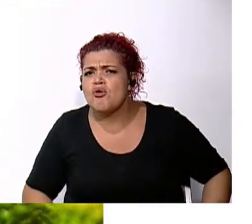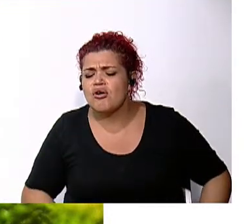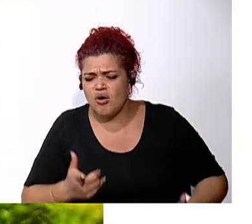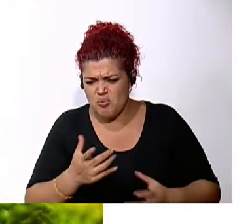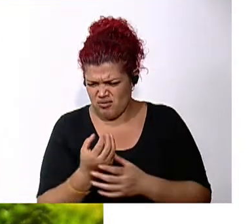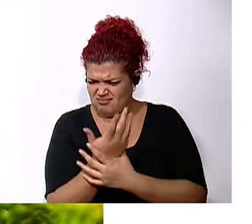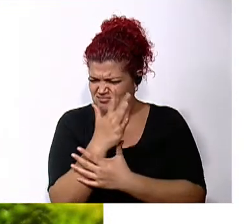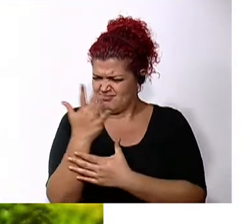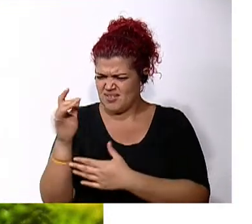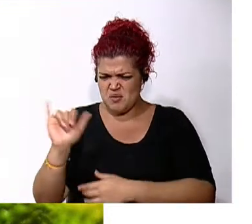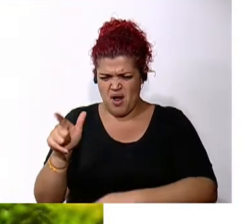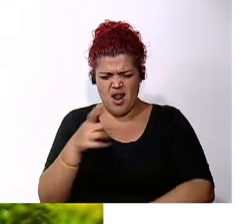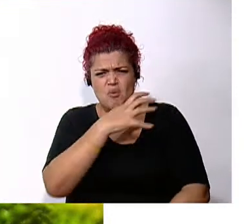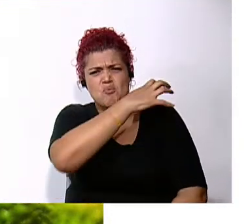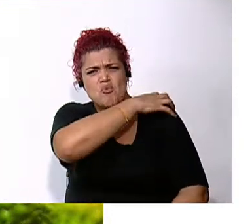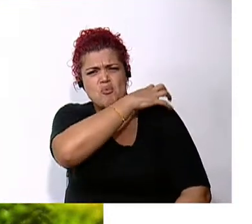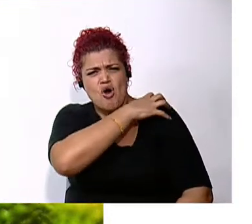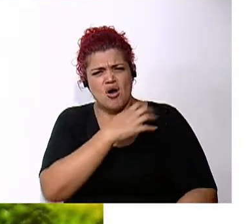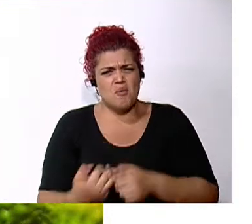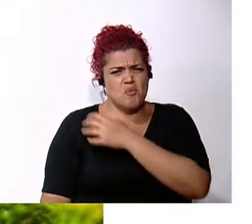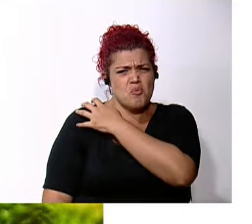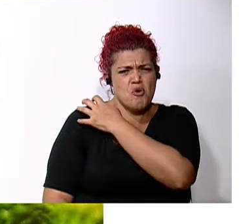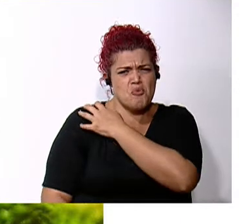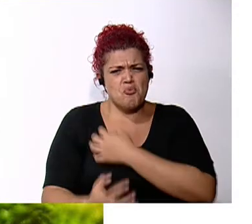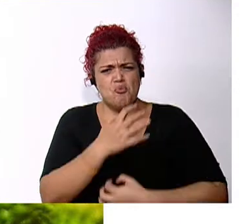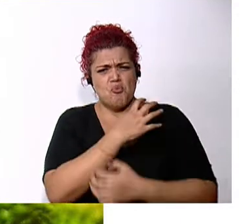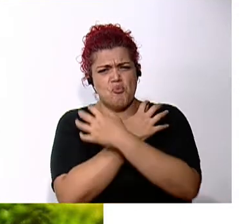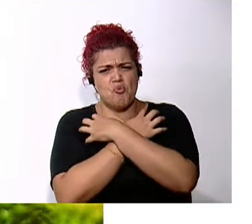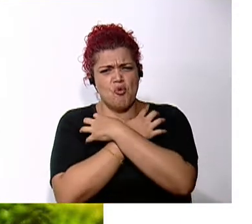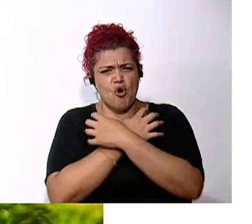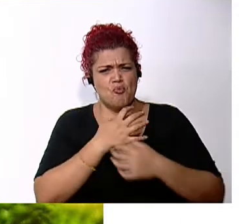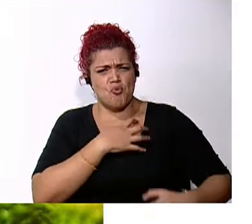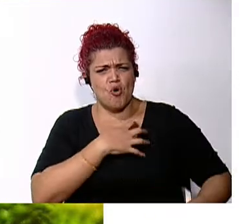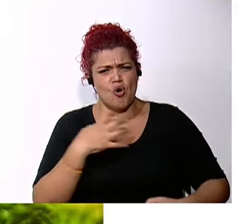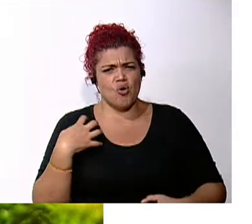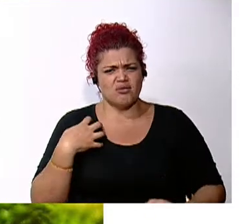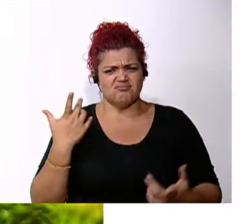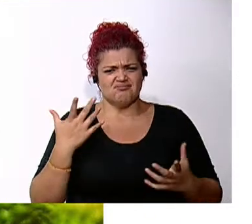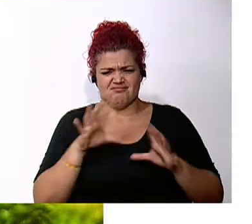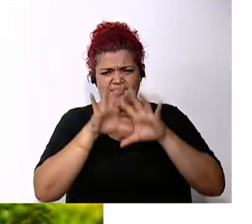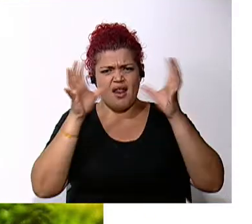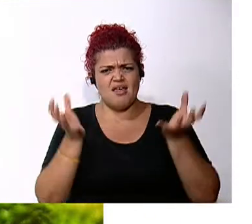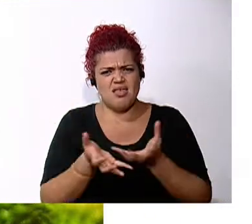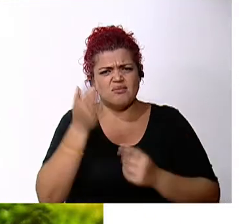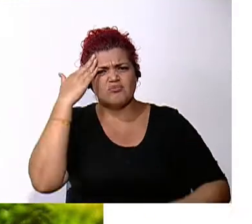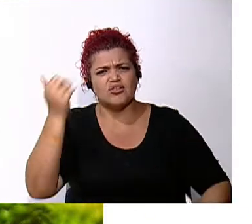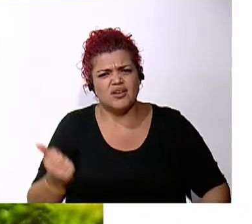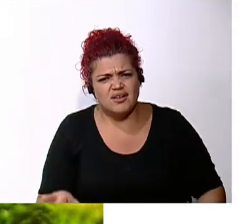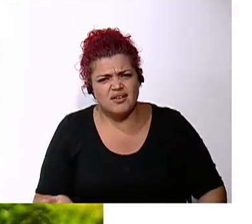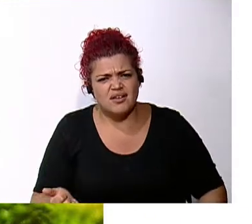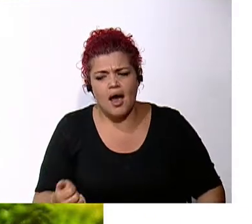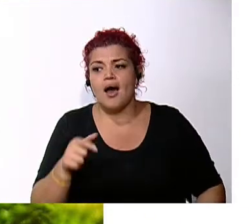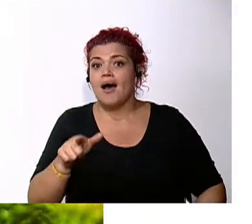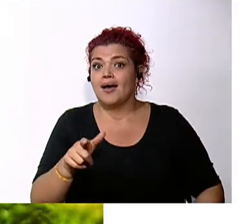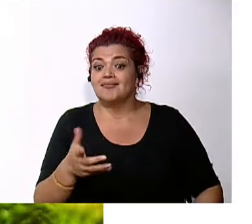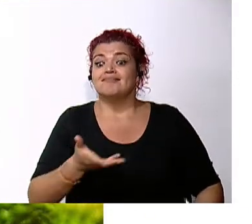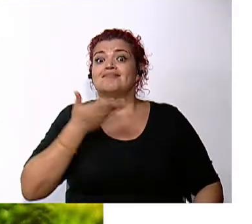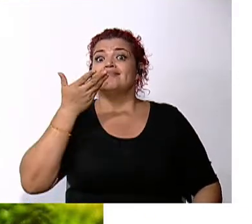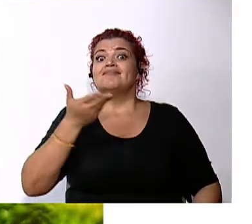del planeta? Nuestros pulmones purifican el aire que respiramos y las plantas